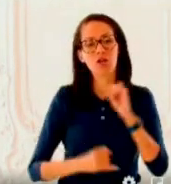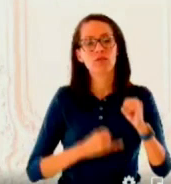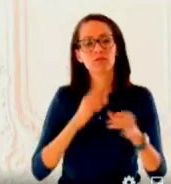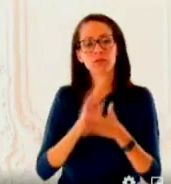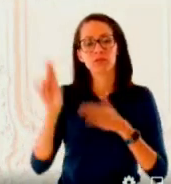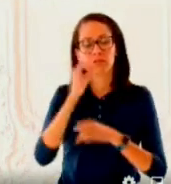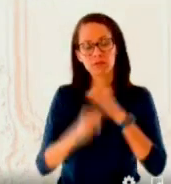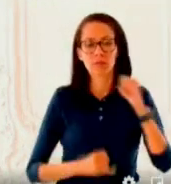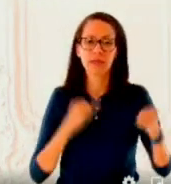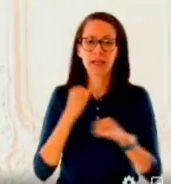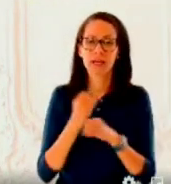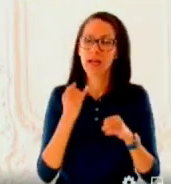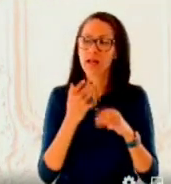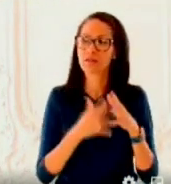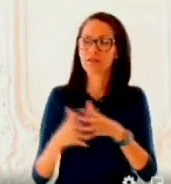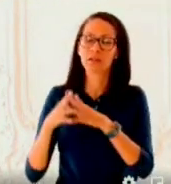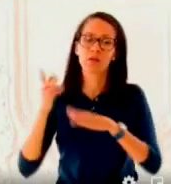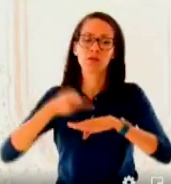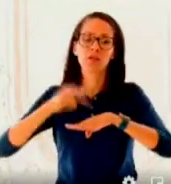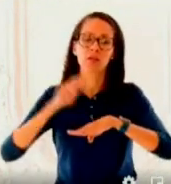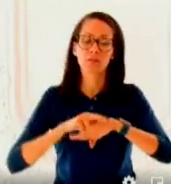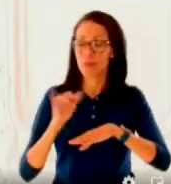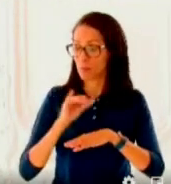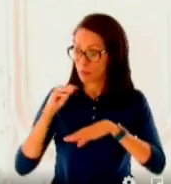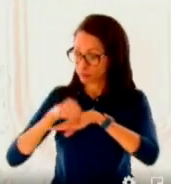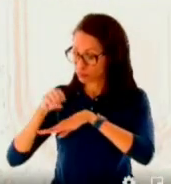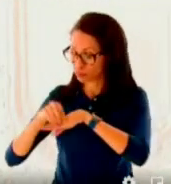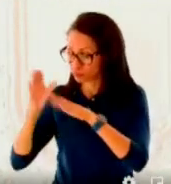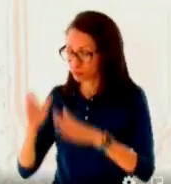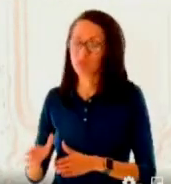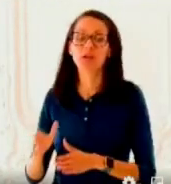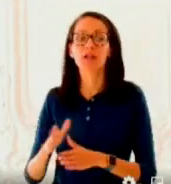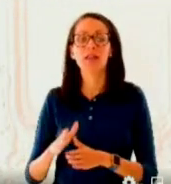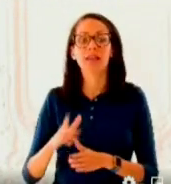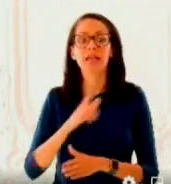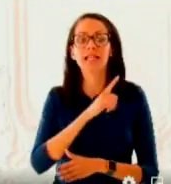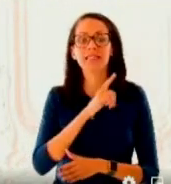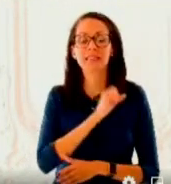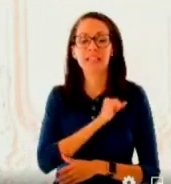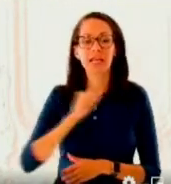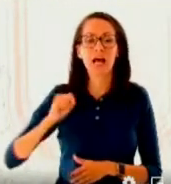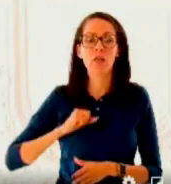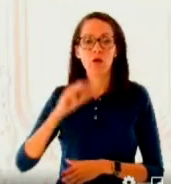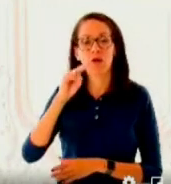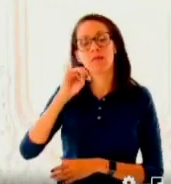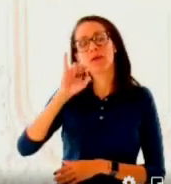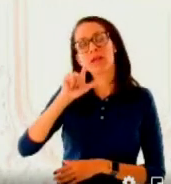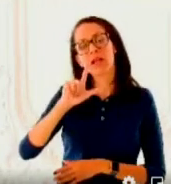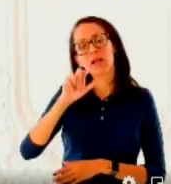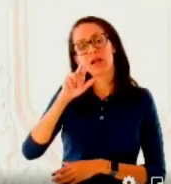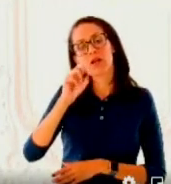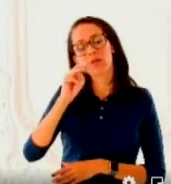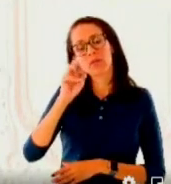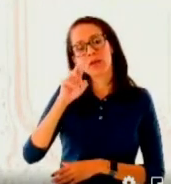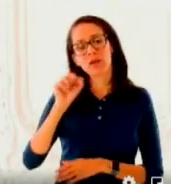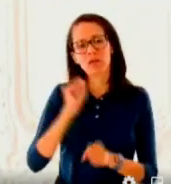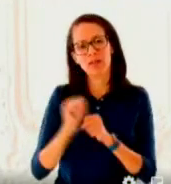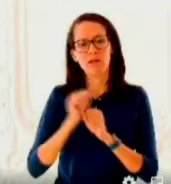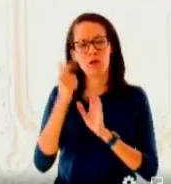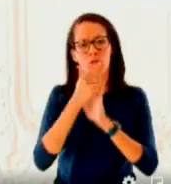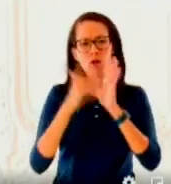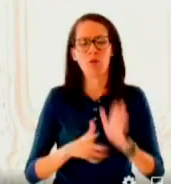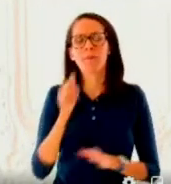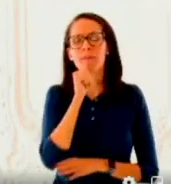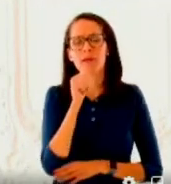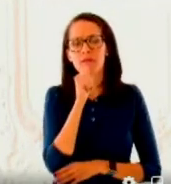De igual manera, fue asesor legislativo del senador Miguel Romero y laboró como abogado en su práctica privada en asuntos